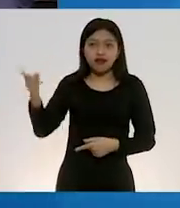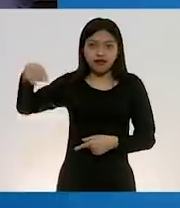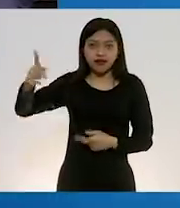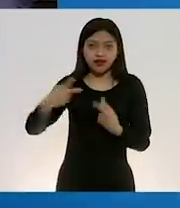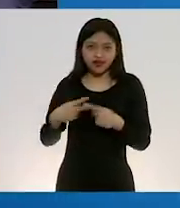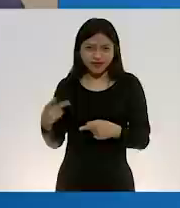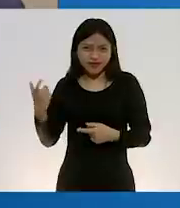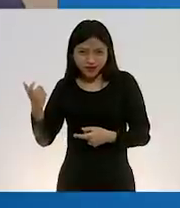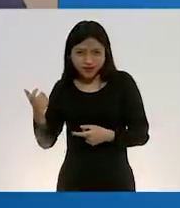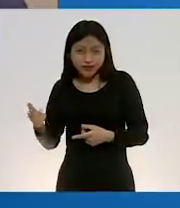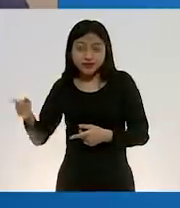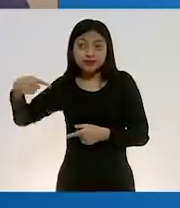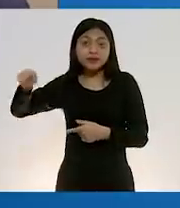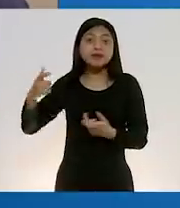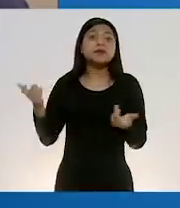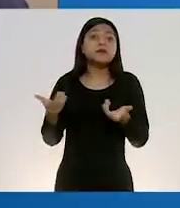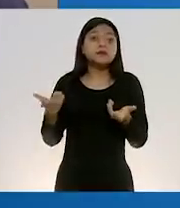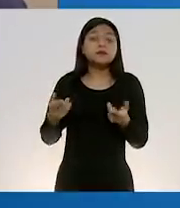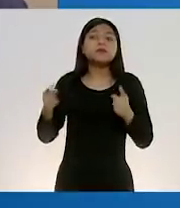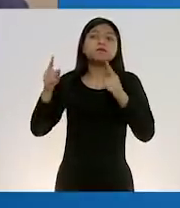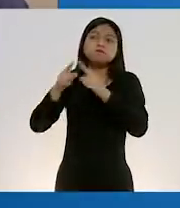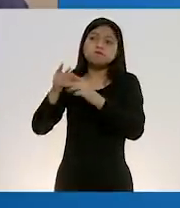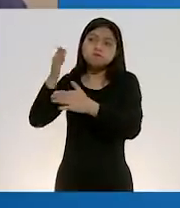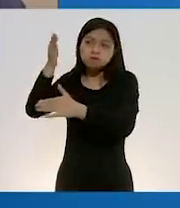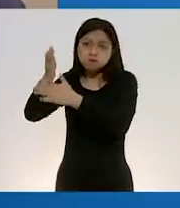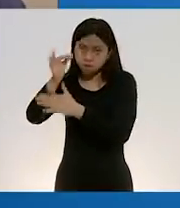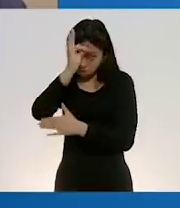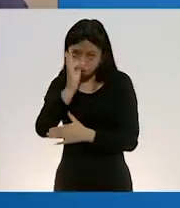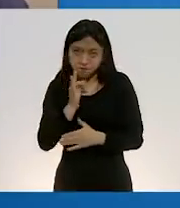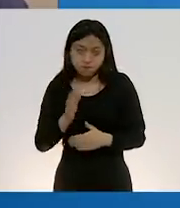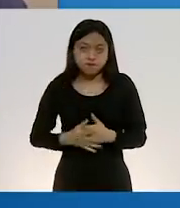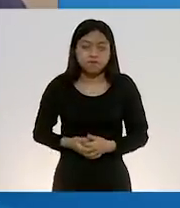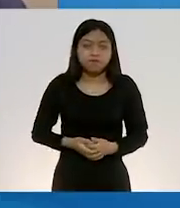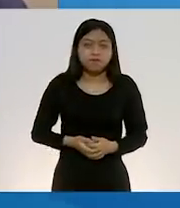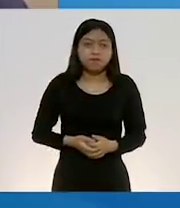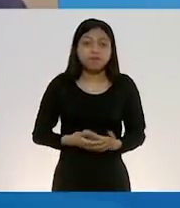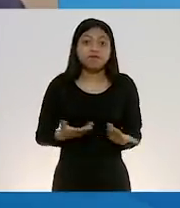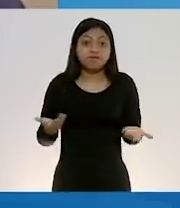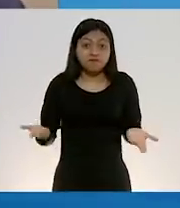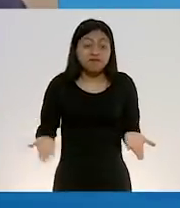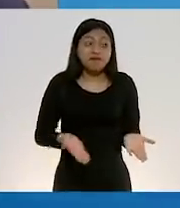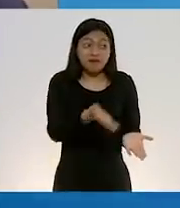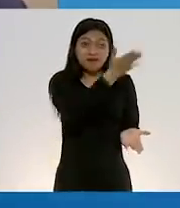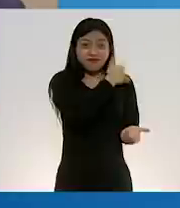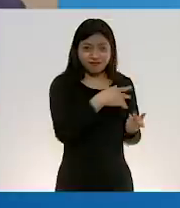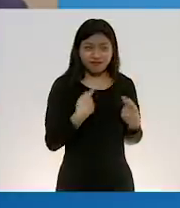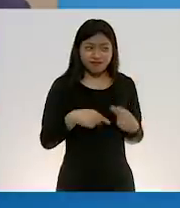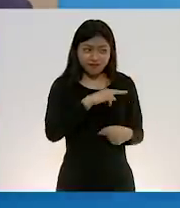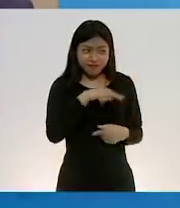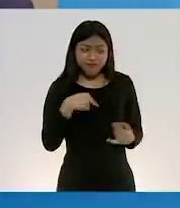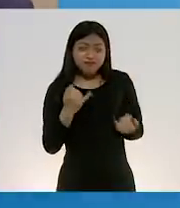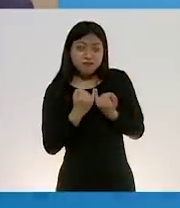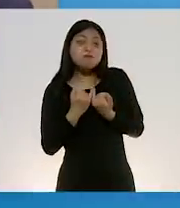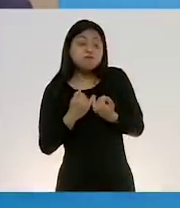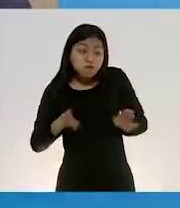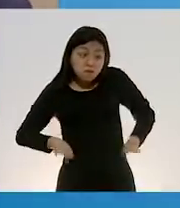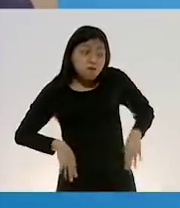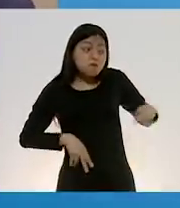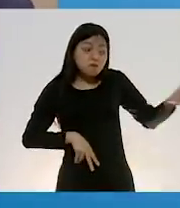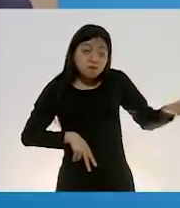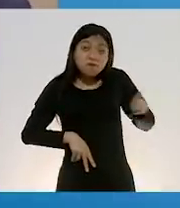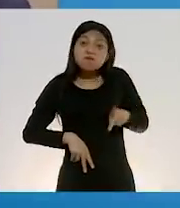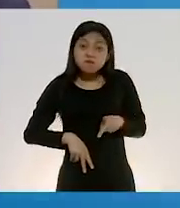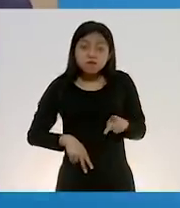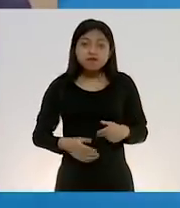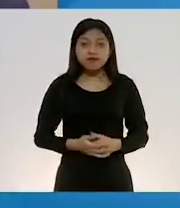se van a la iglesia. La vida, pues era gente que se parecía a nosotros en muchísimo. Y sin embargo,